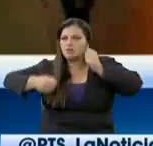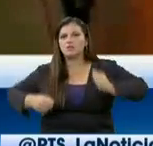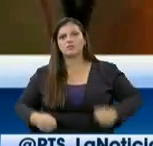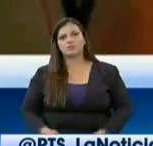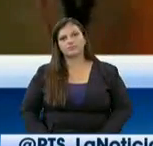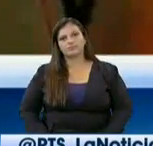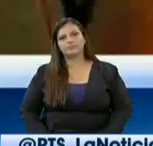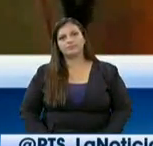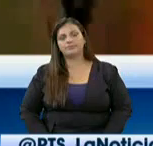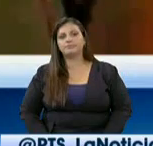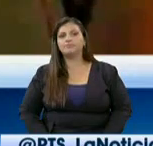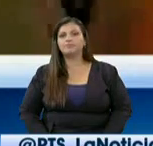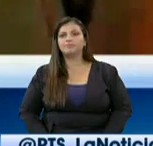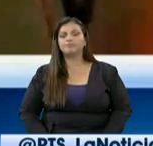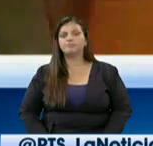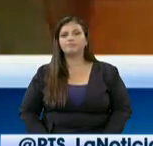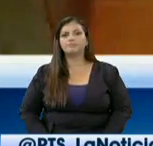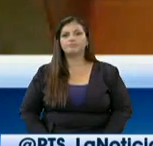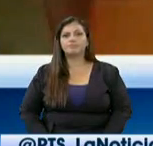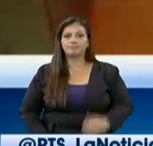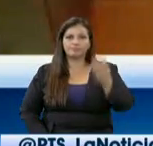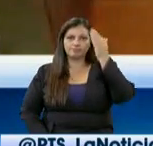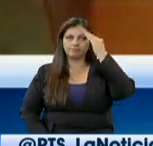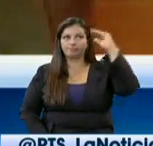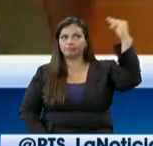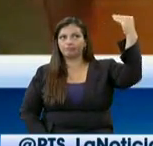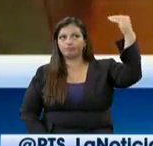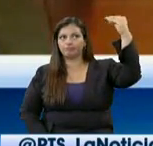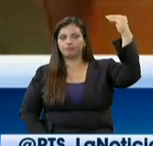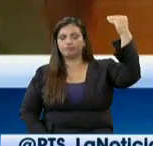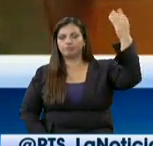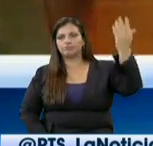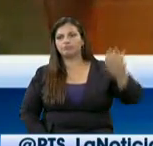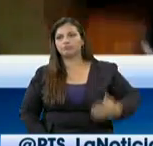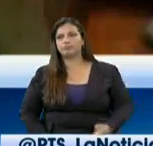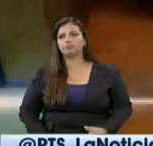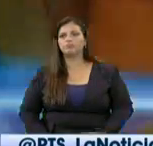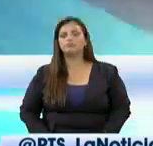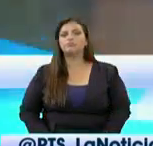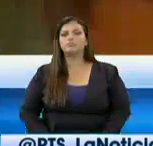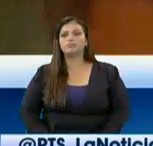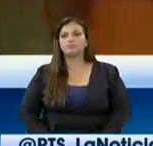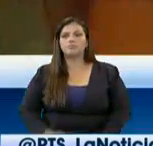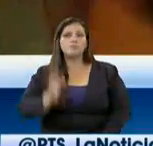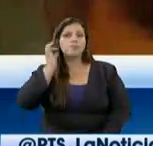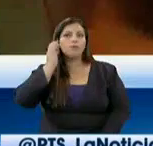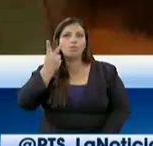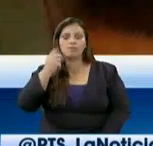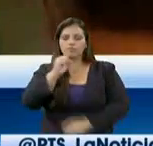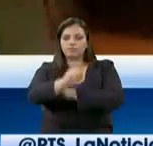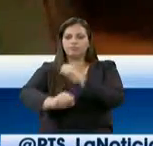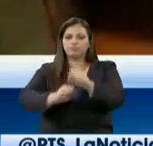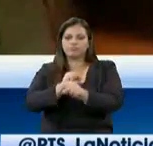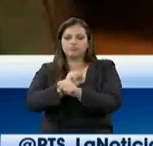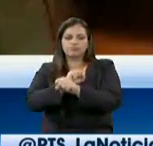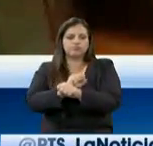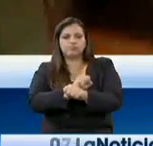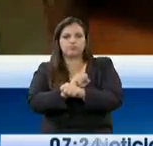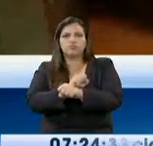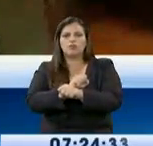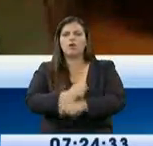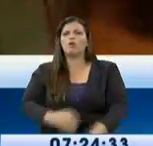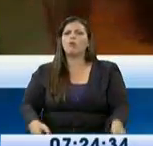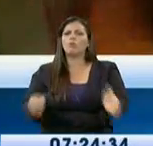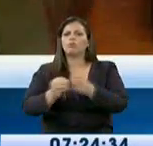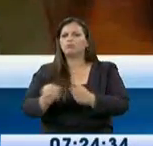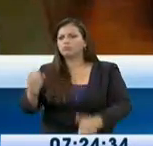ser identificado posteriormente. Una vez que amarraron a las empleadas, iniciaron luego la requisa del área,